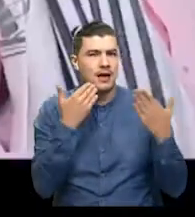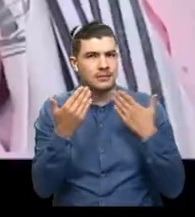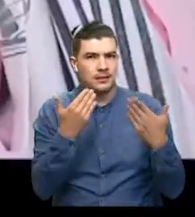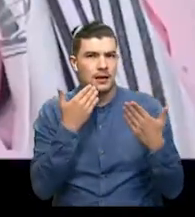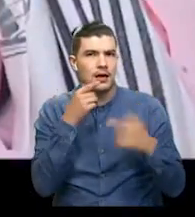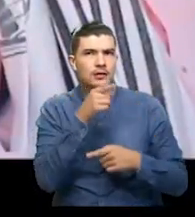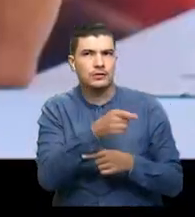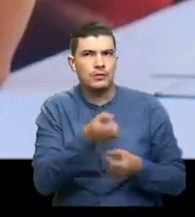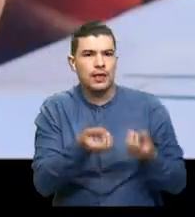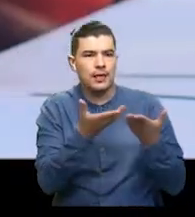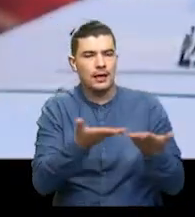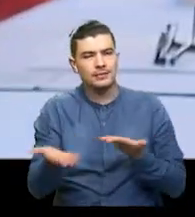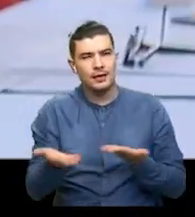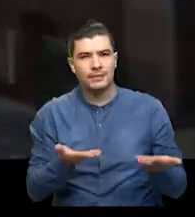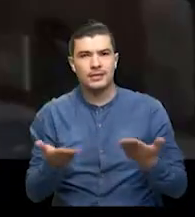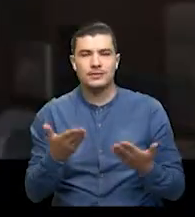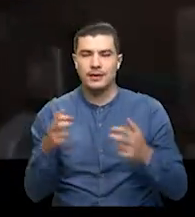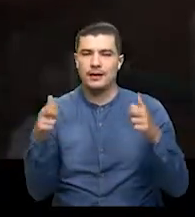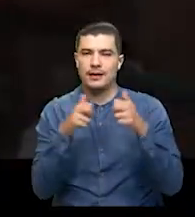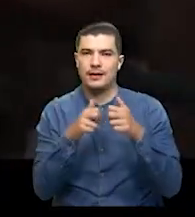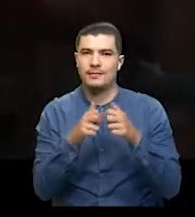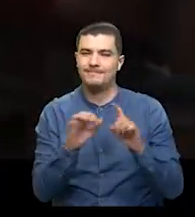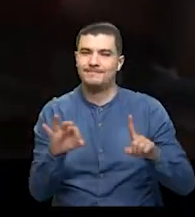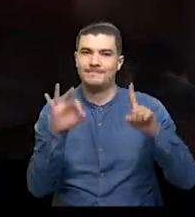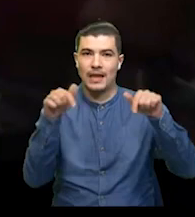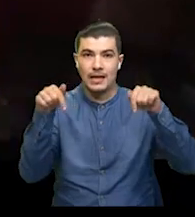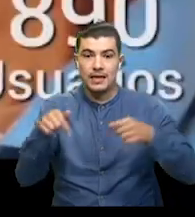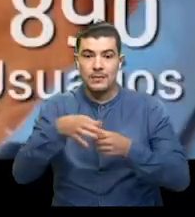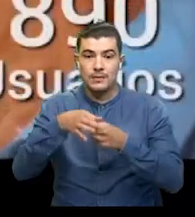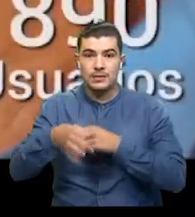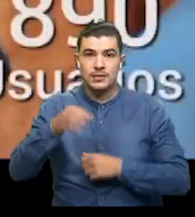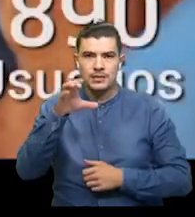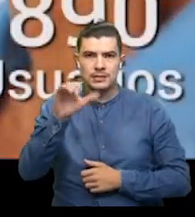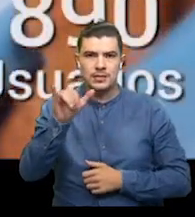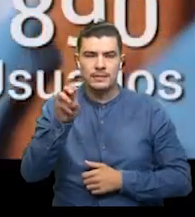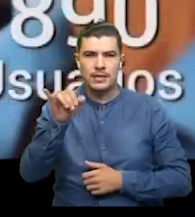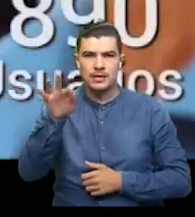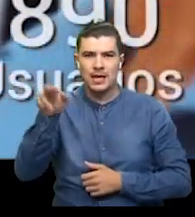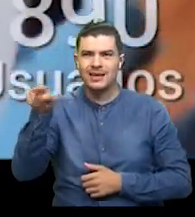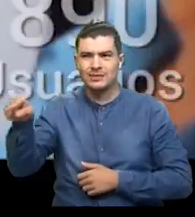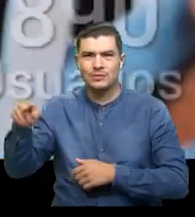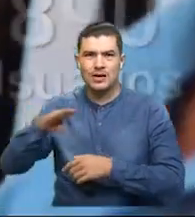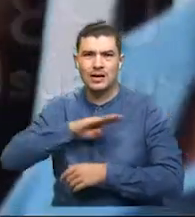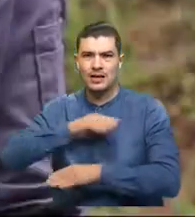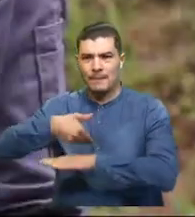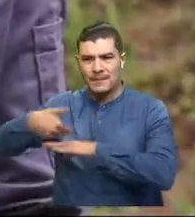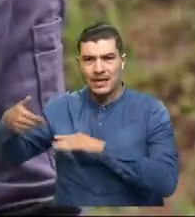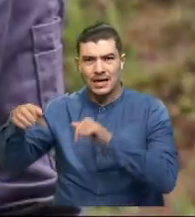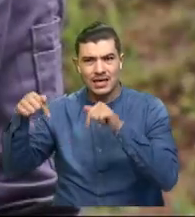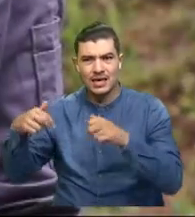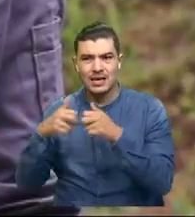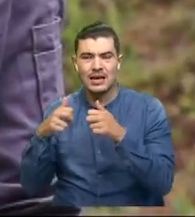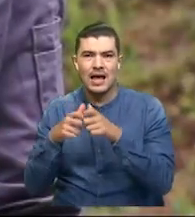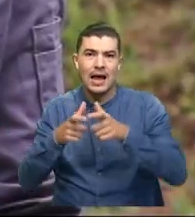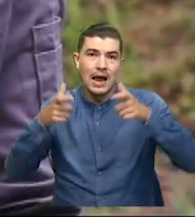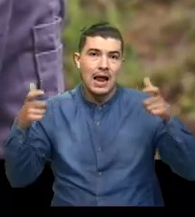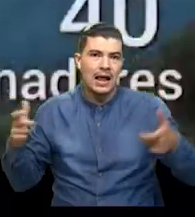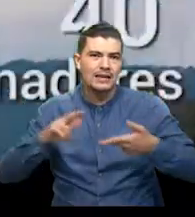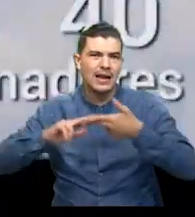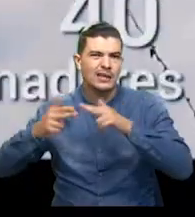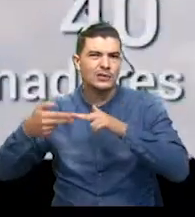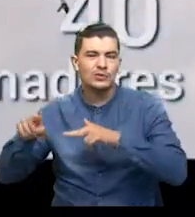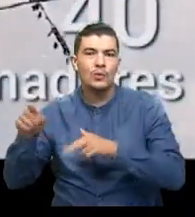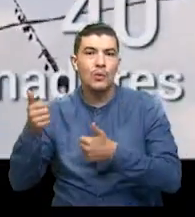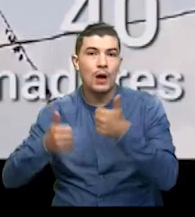con este servicio preciado como es la electrificación. Aquí en Cimitarra hay una petición en energía enorme, y es lo que tiene que ver con